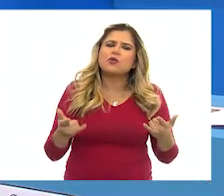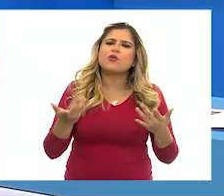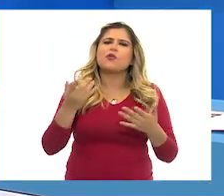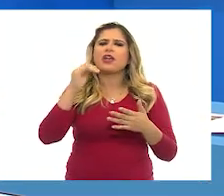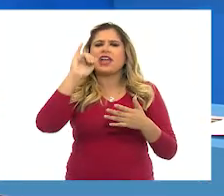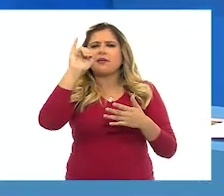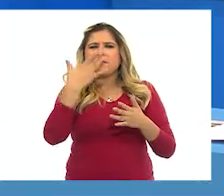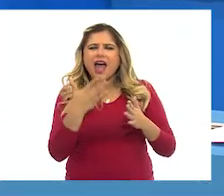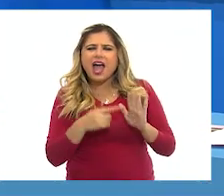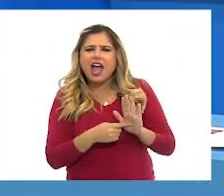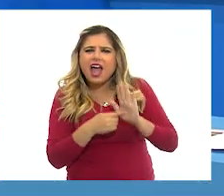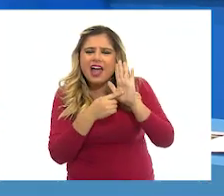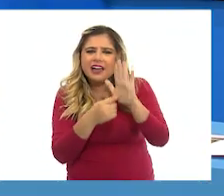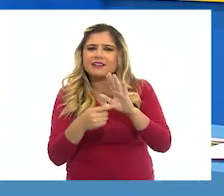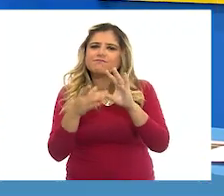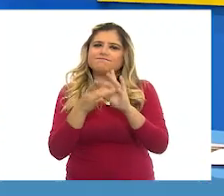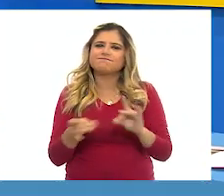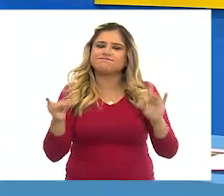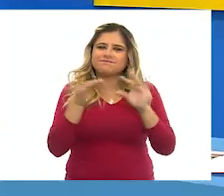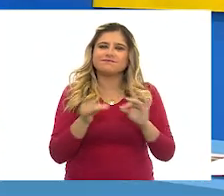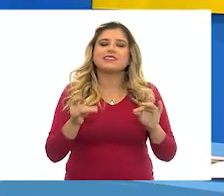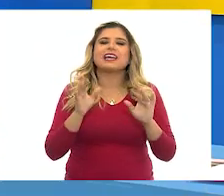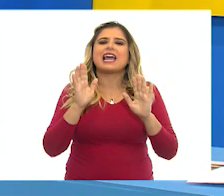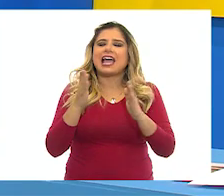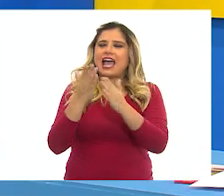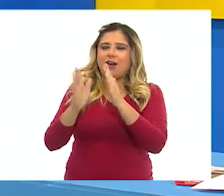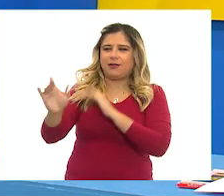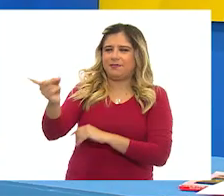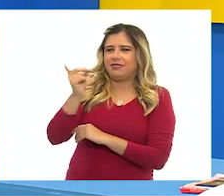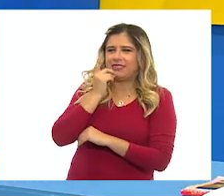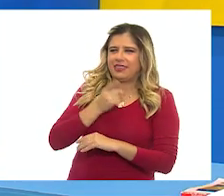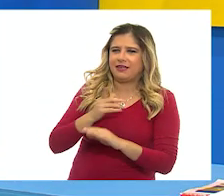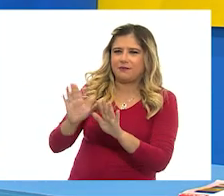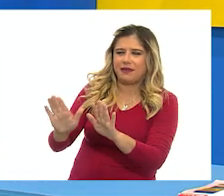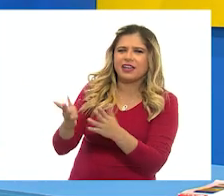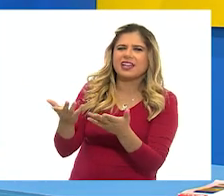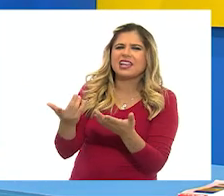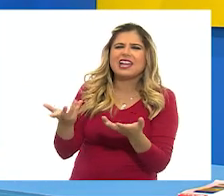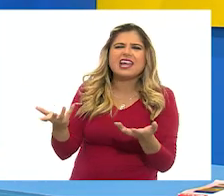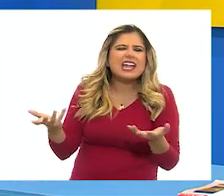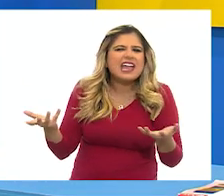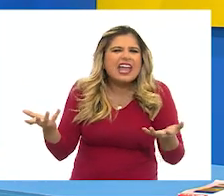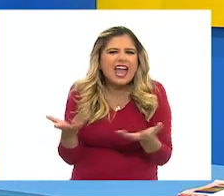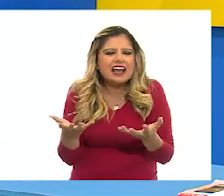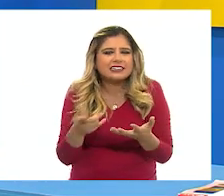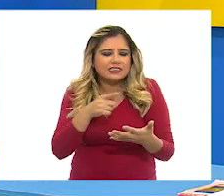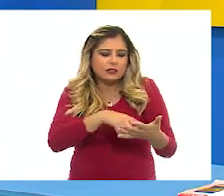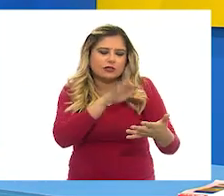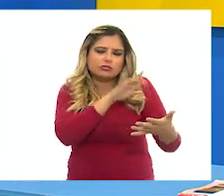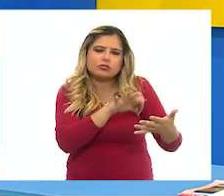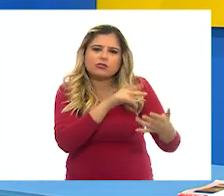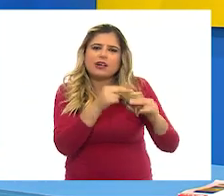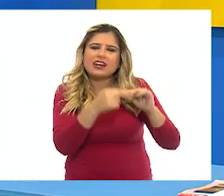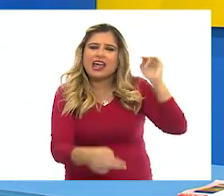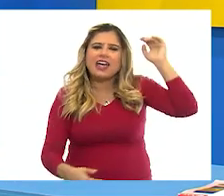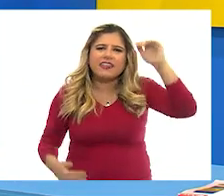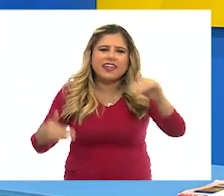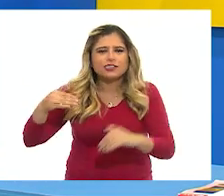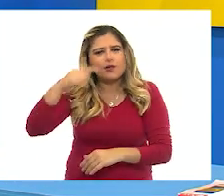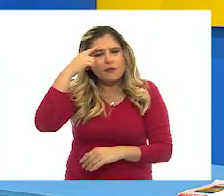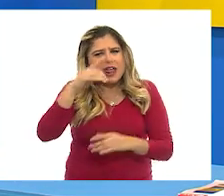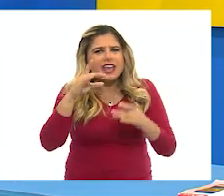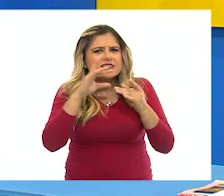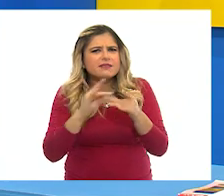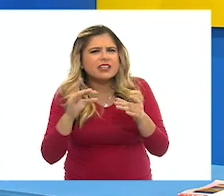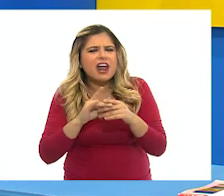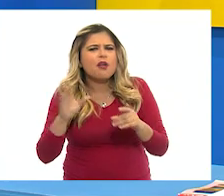imágenes descritas por los narradores. Ahora dime, ¿qué es lo que hace el narrador de natación para explicar por